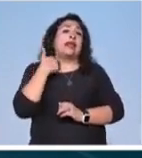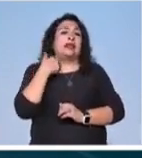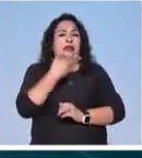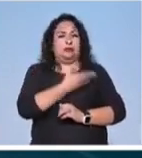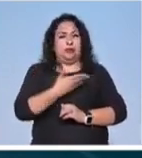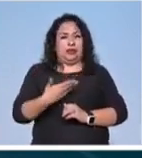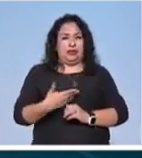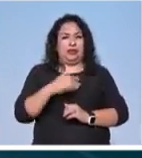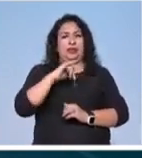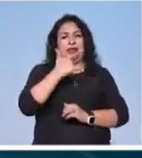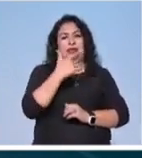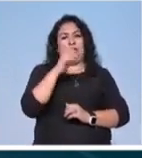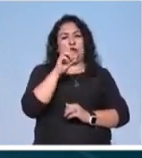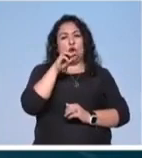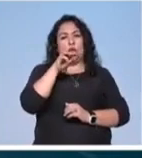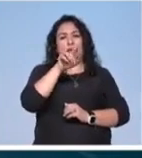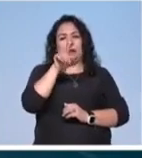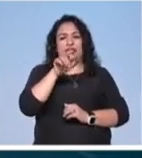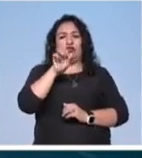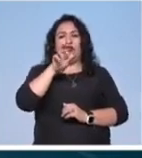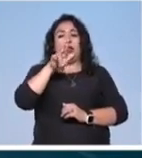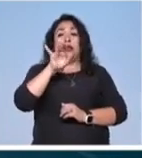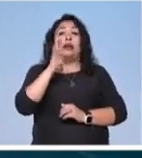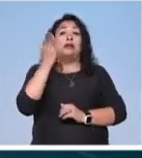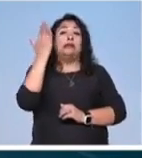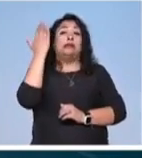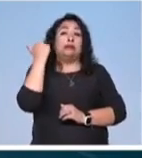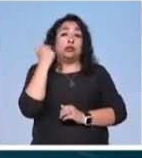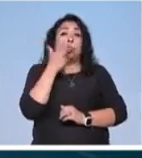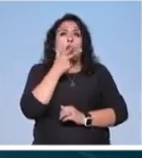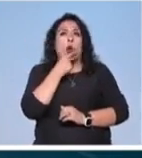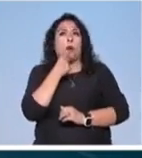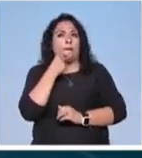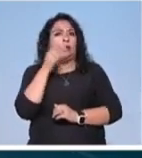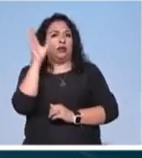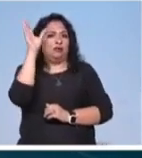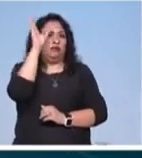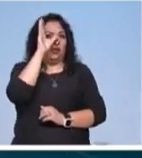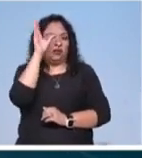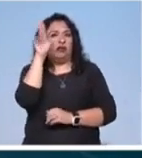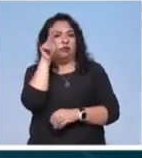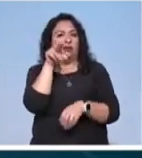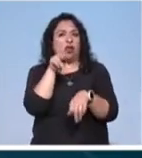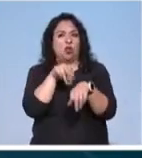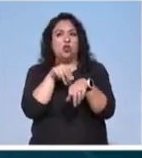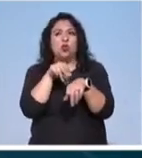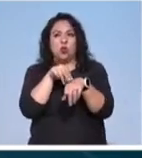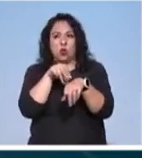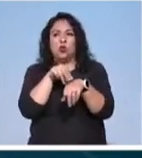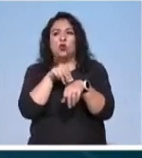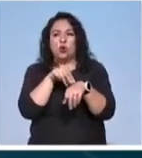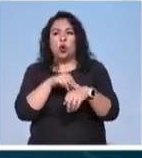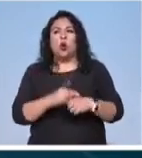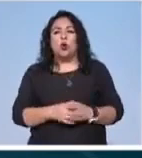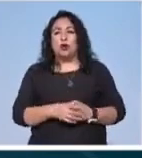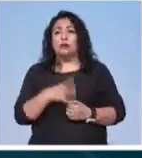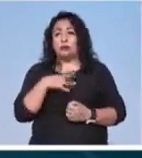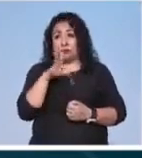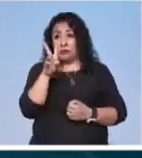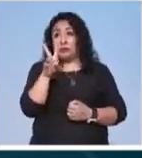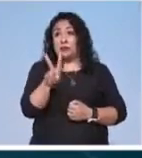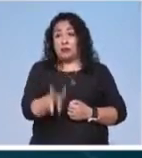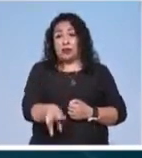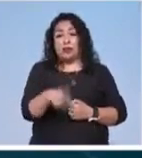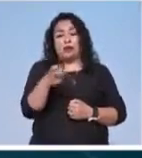Valentín Gómez Farías, que además era un hombre de ciencia, un médico de profesión. Y la verdad es que